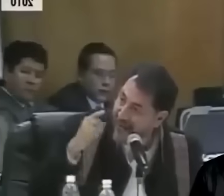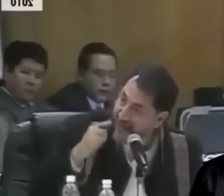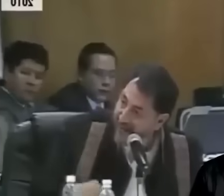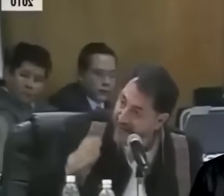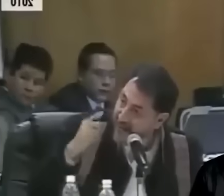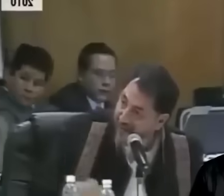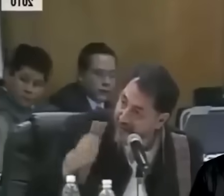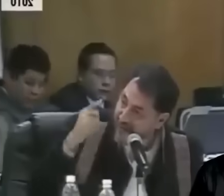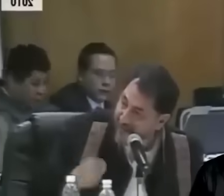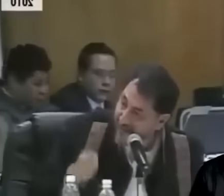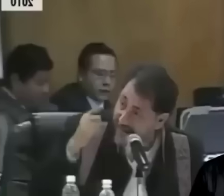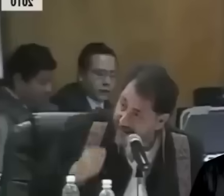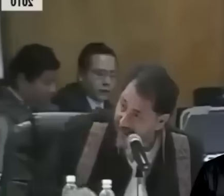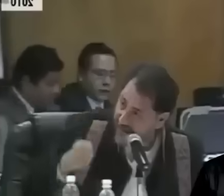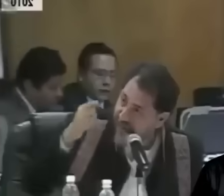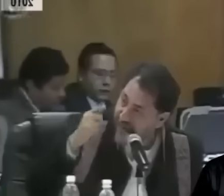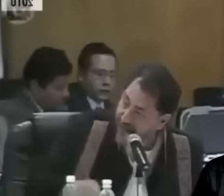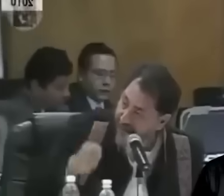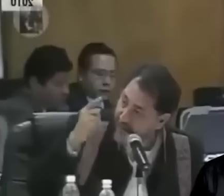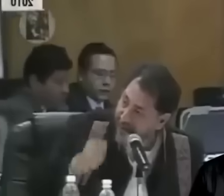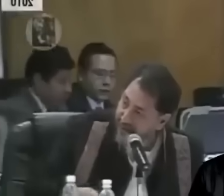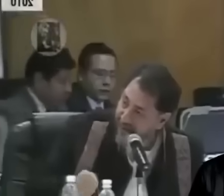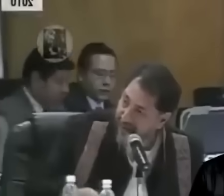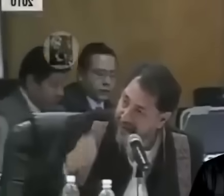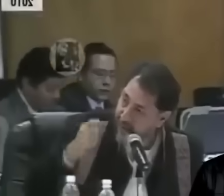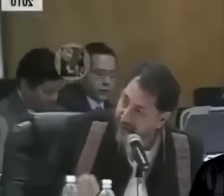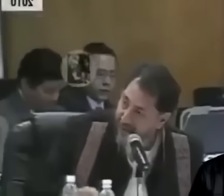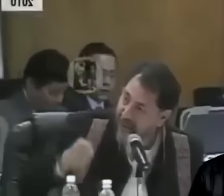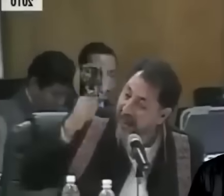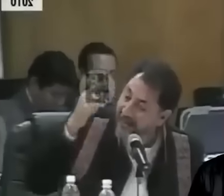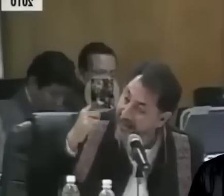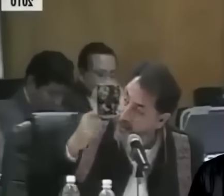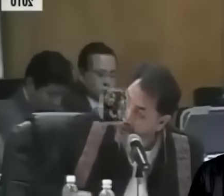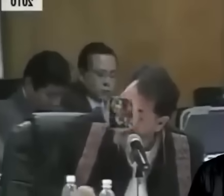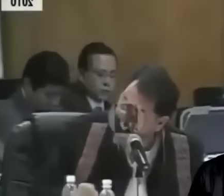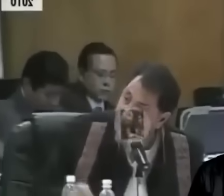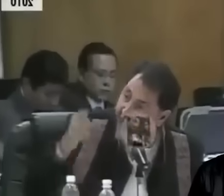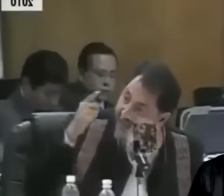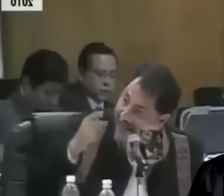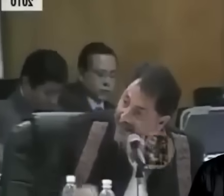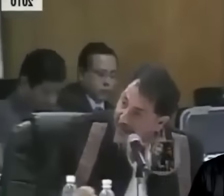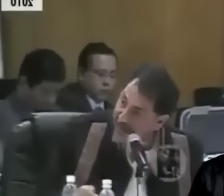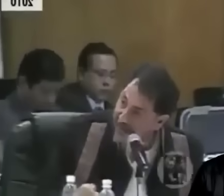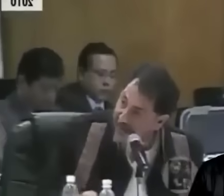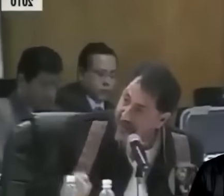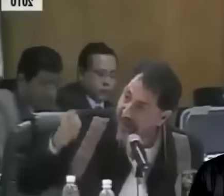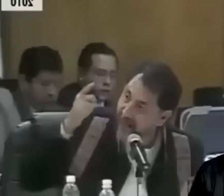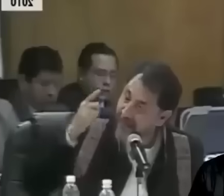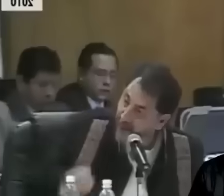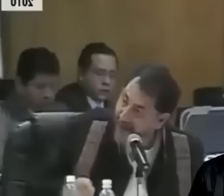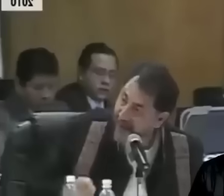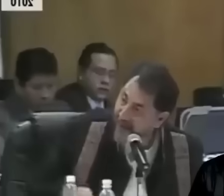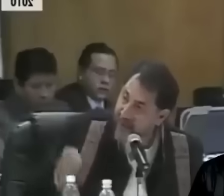violaciones sistemáticas de derechos humanos, los civiles asesinados en retenes militares y policíacos, las ejecuciones, las detenciones sin